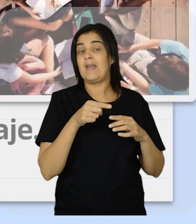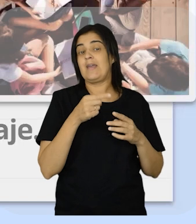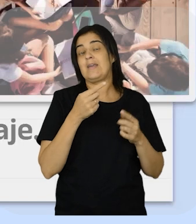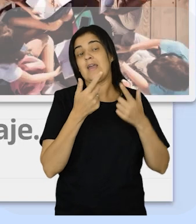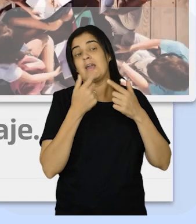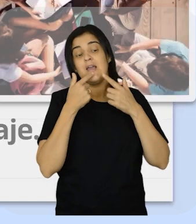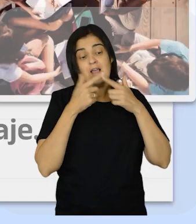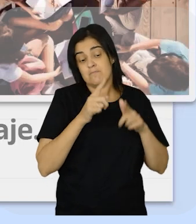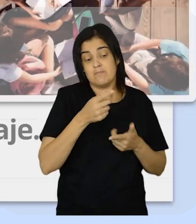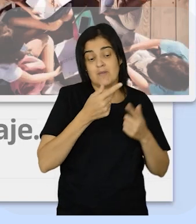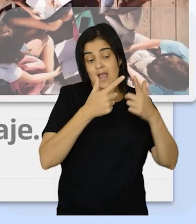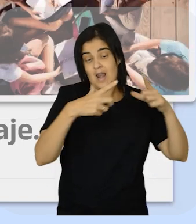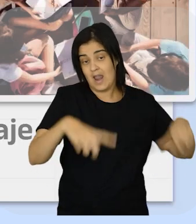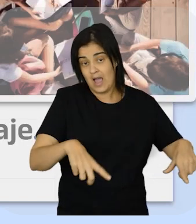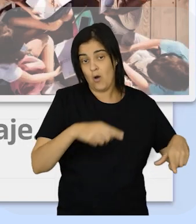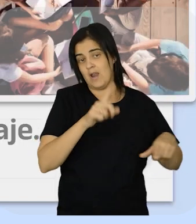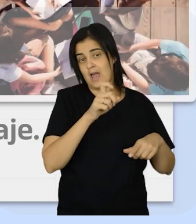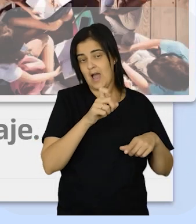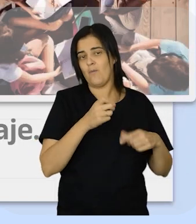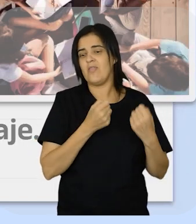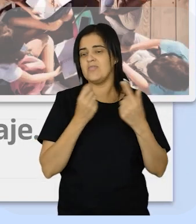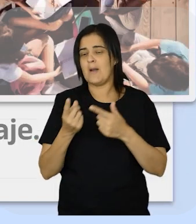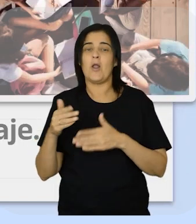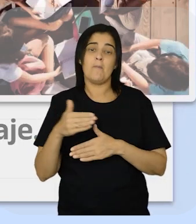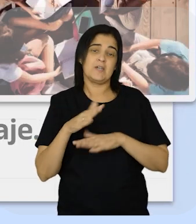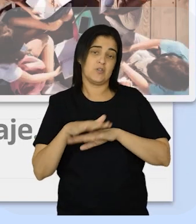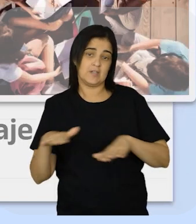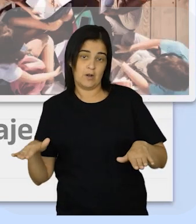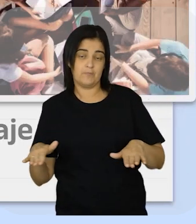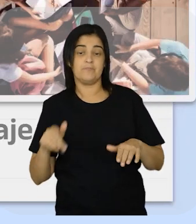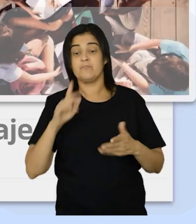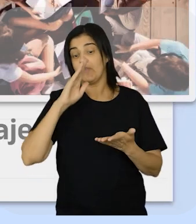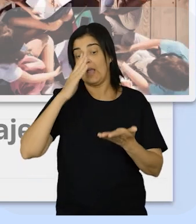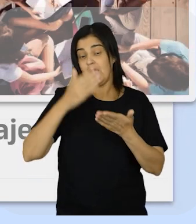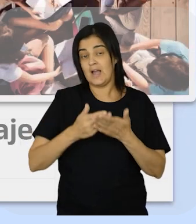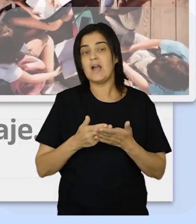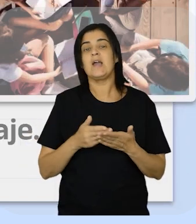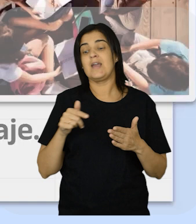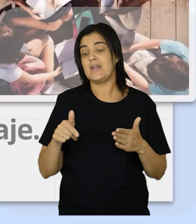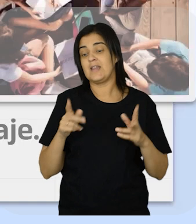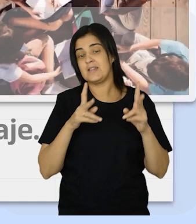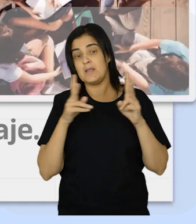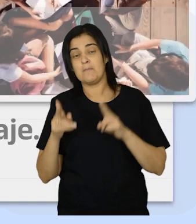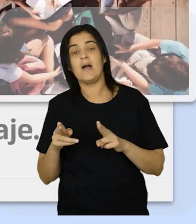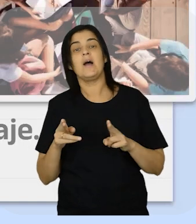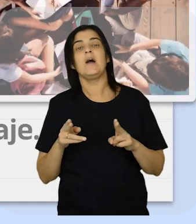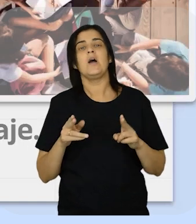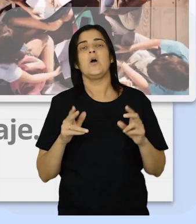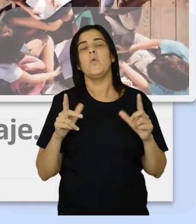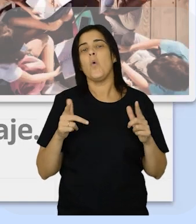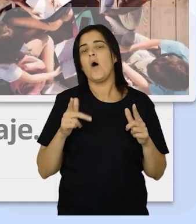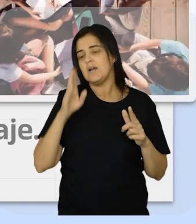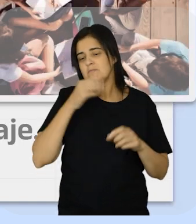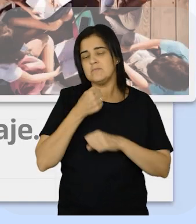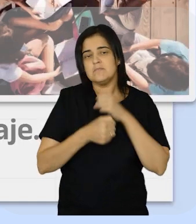ese pez. Finalmente, en esta parte del entorno académico del alumno, no hay entorno académico del alumno si no hay